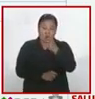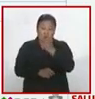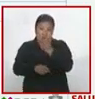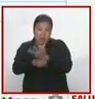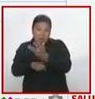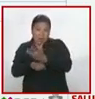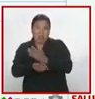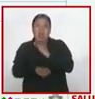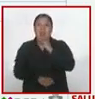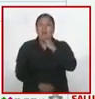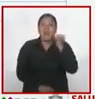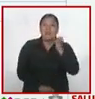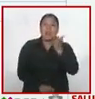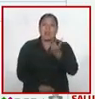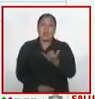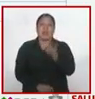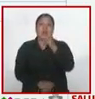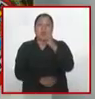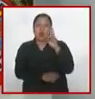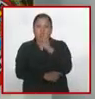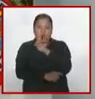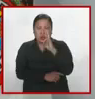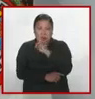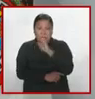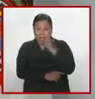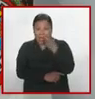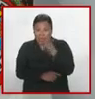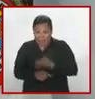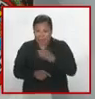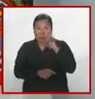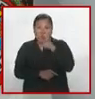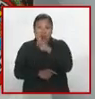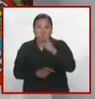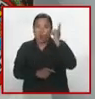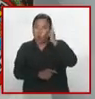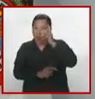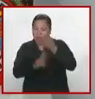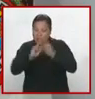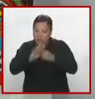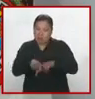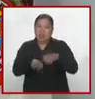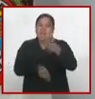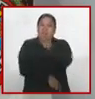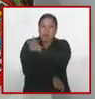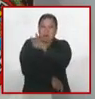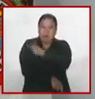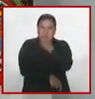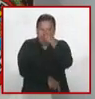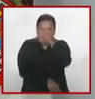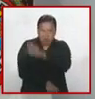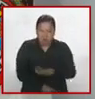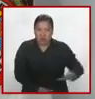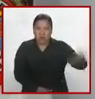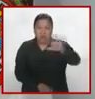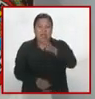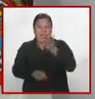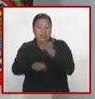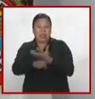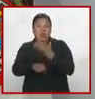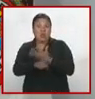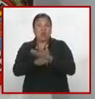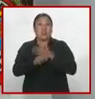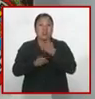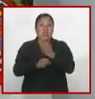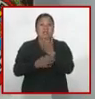una alemania y una rusa la rusa se espera que para octubre ya empiecen a vacunar a su población eeuu ha anunciado